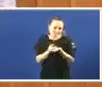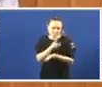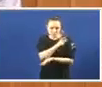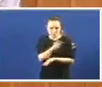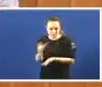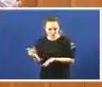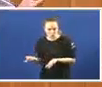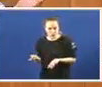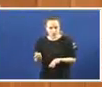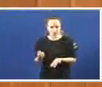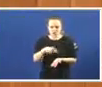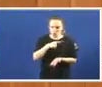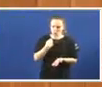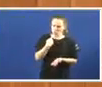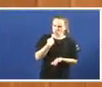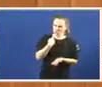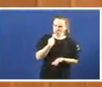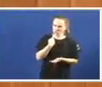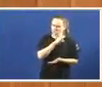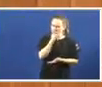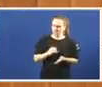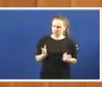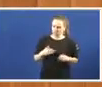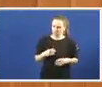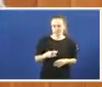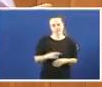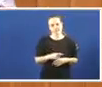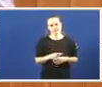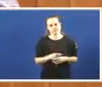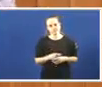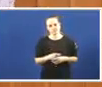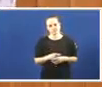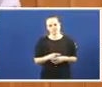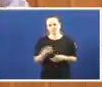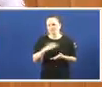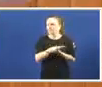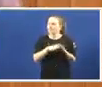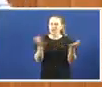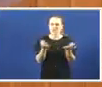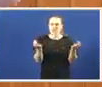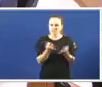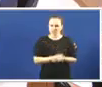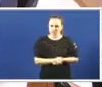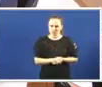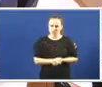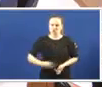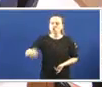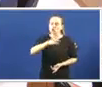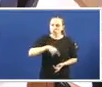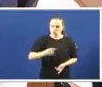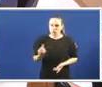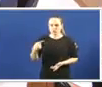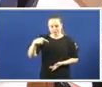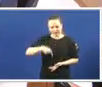de traballadores, decíamos que non había crise. Pero de que están falando? Nós estamos na Cámara